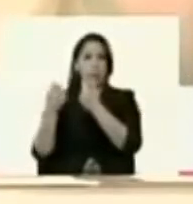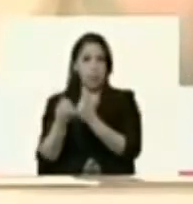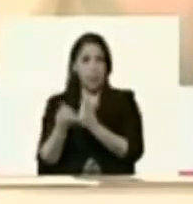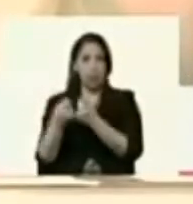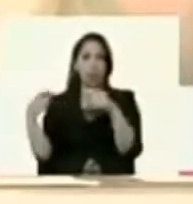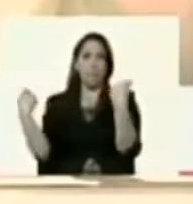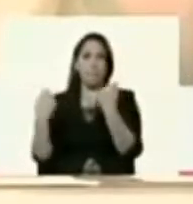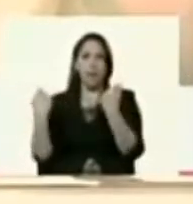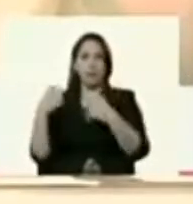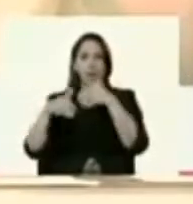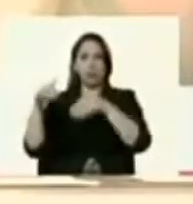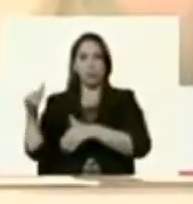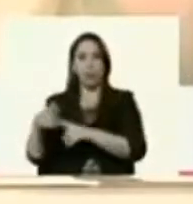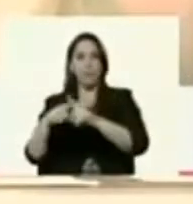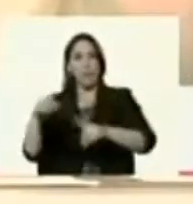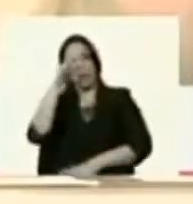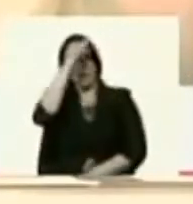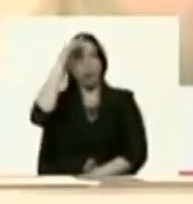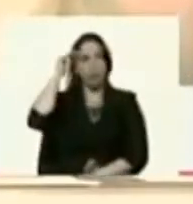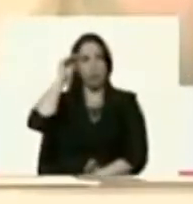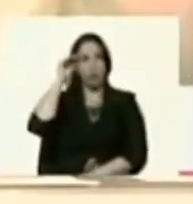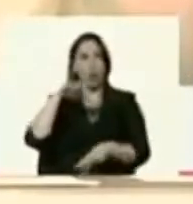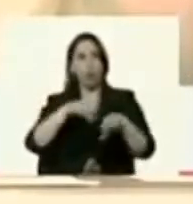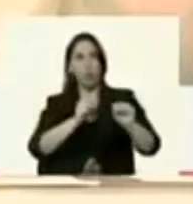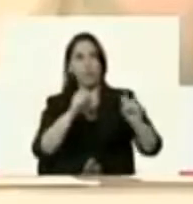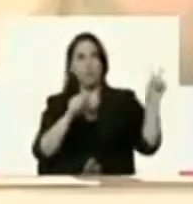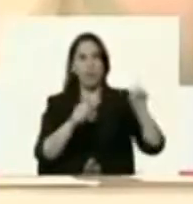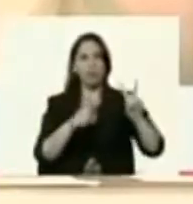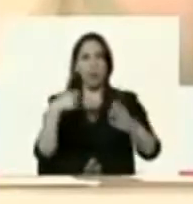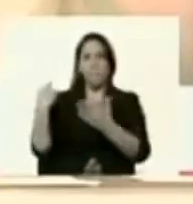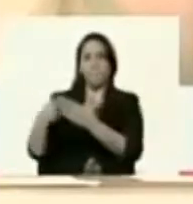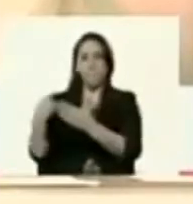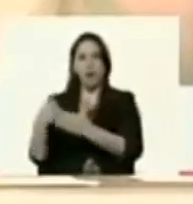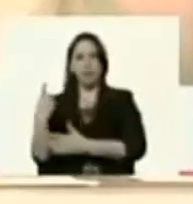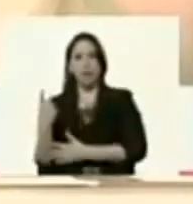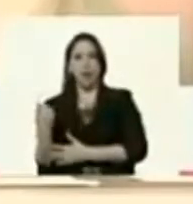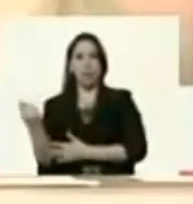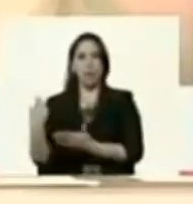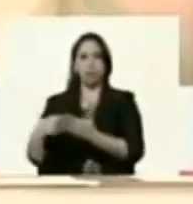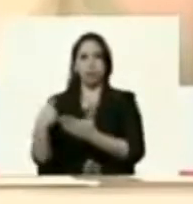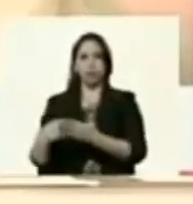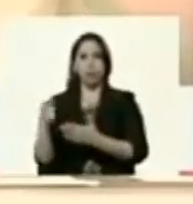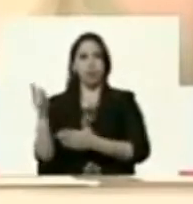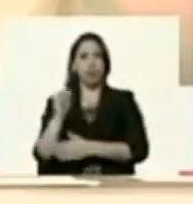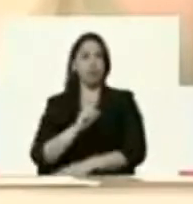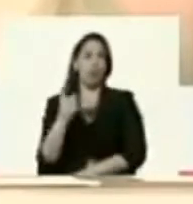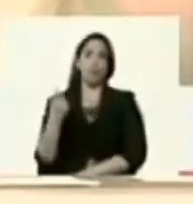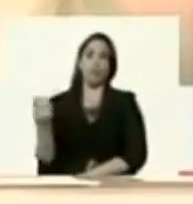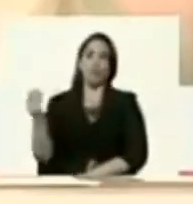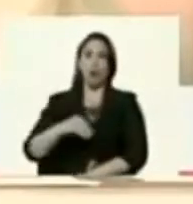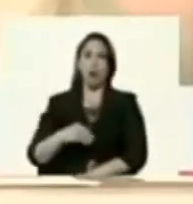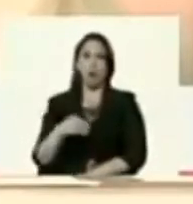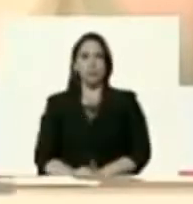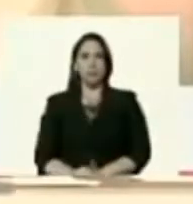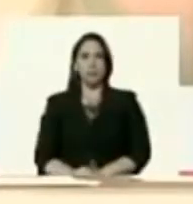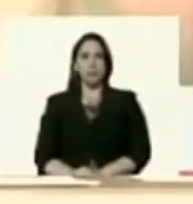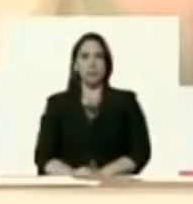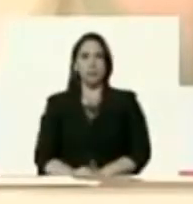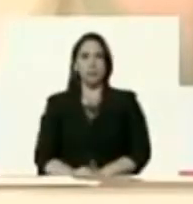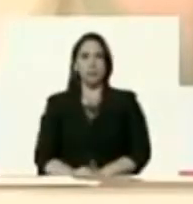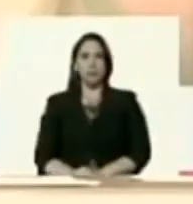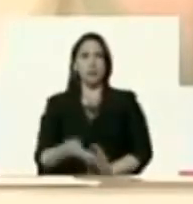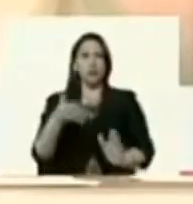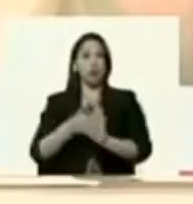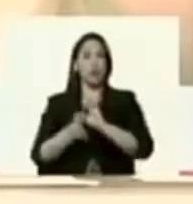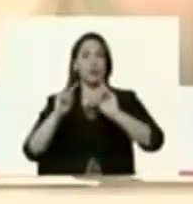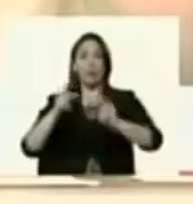que Donald Trump ocupe Venezuela y le paguen su deuda. No hace falta, señores bonistas, hacer eso, porque nosotros somos buena paga. Sobre el tema